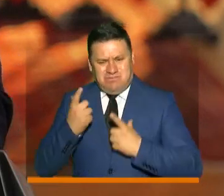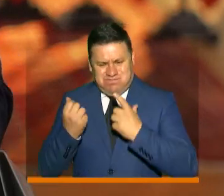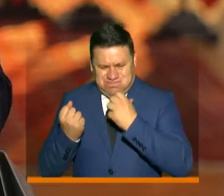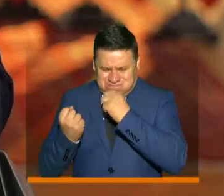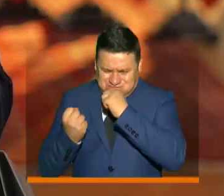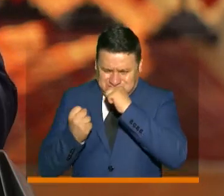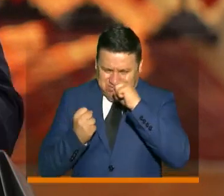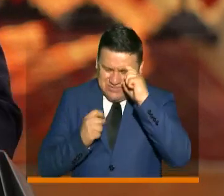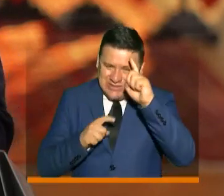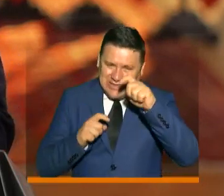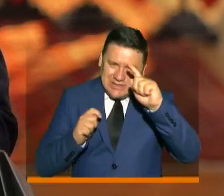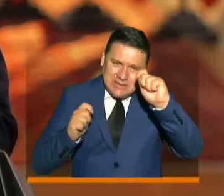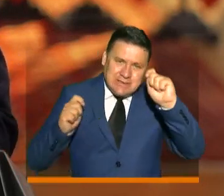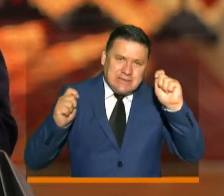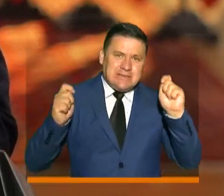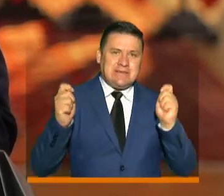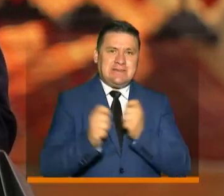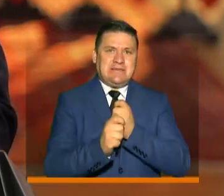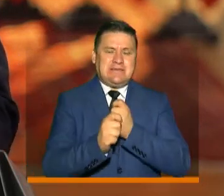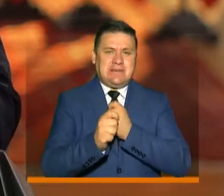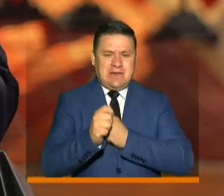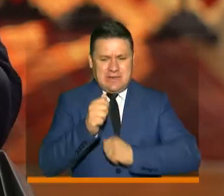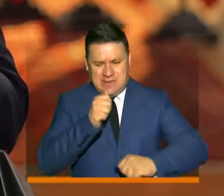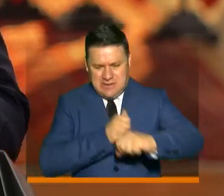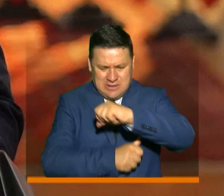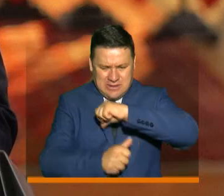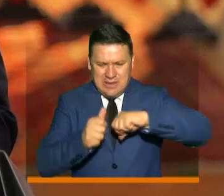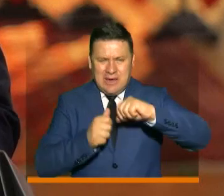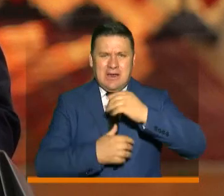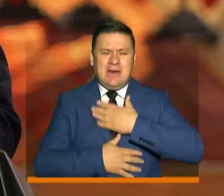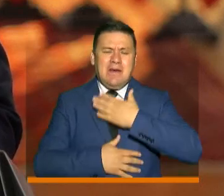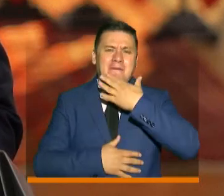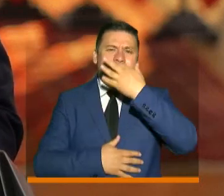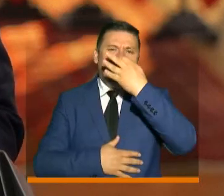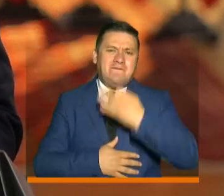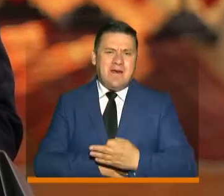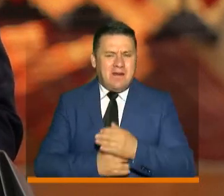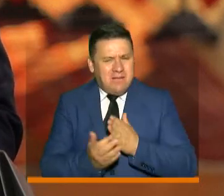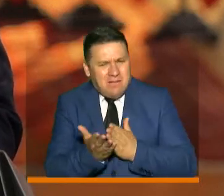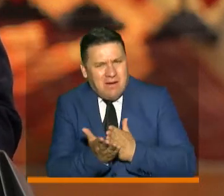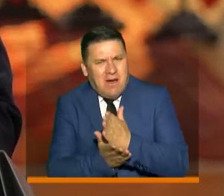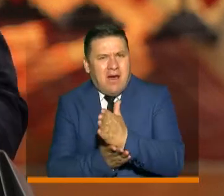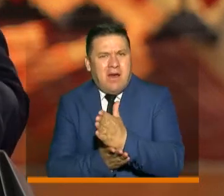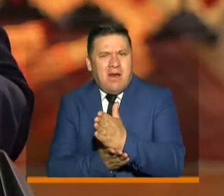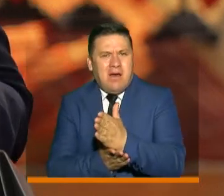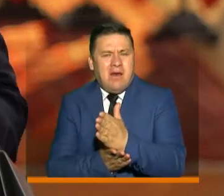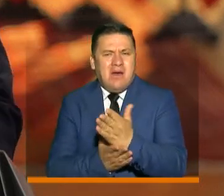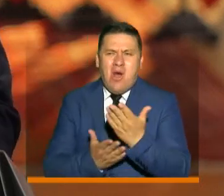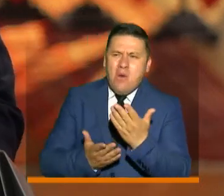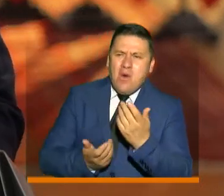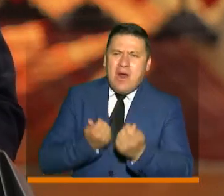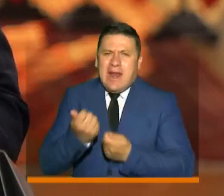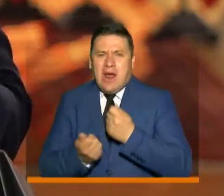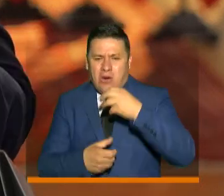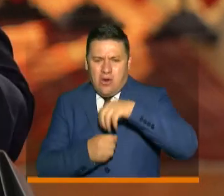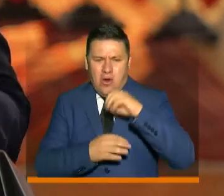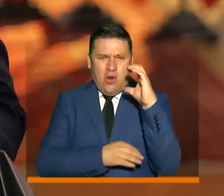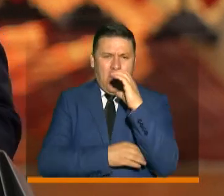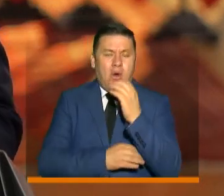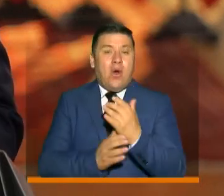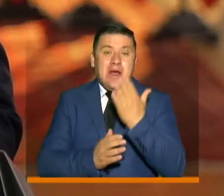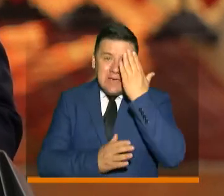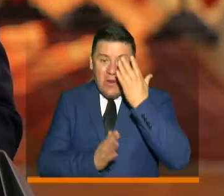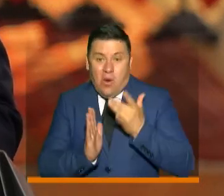para transformar nuestro aparato productivo hacia uno que sea verdaderamente sostenible y que entienda la